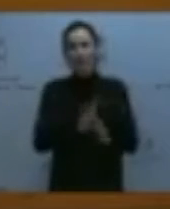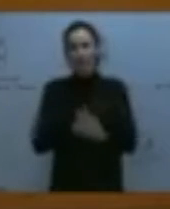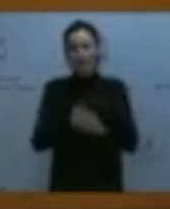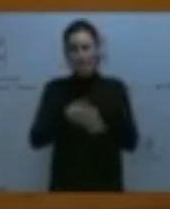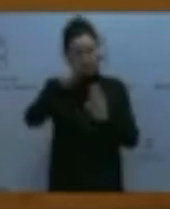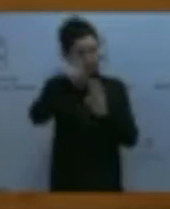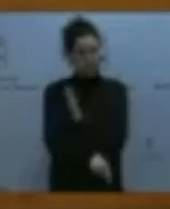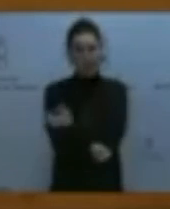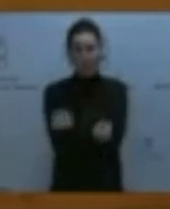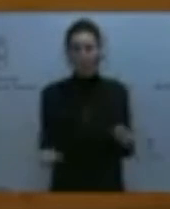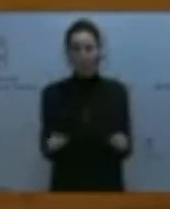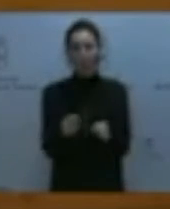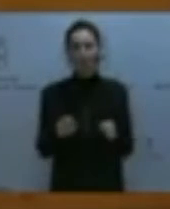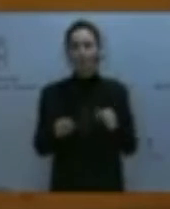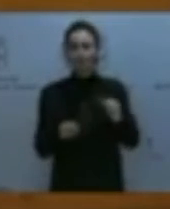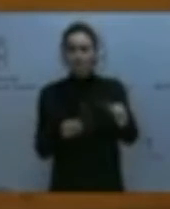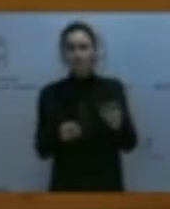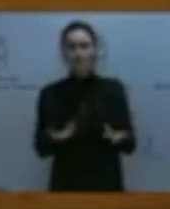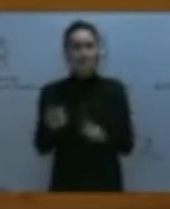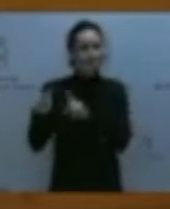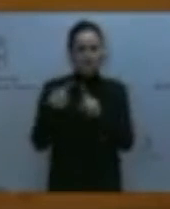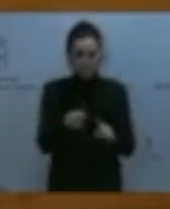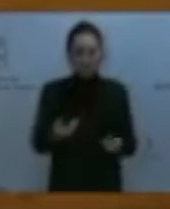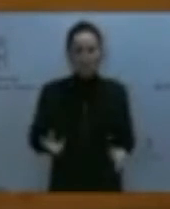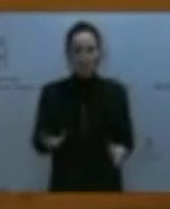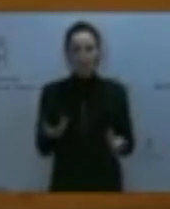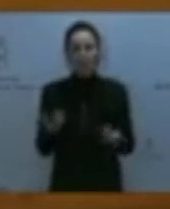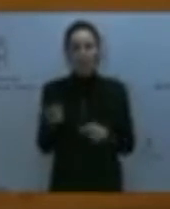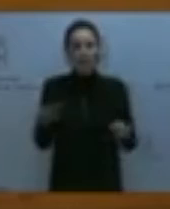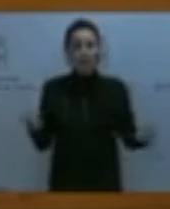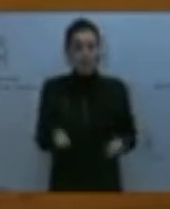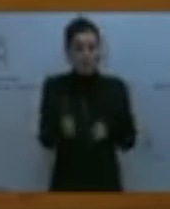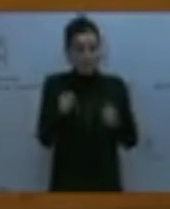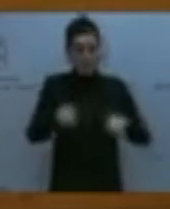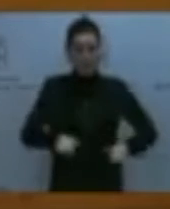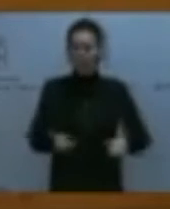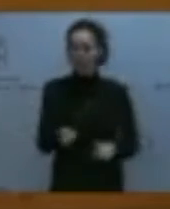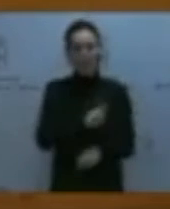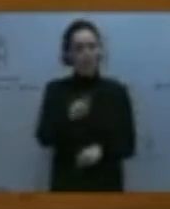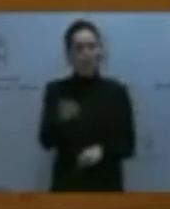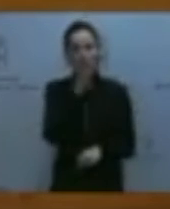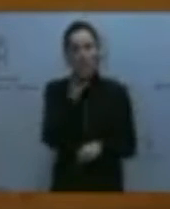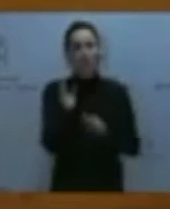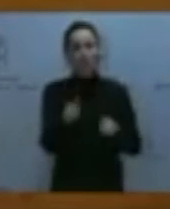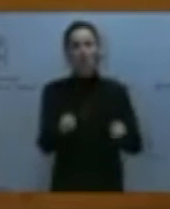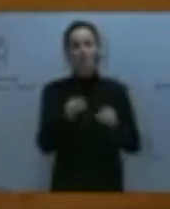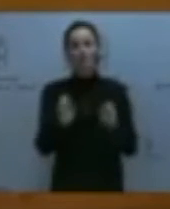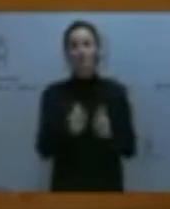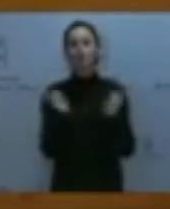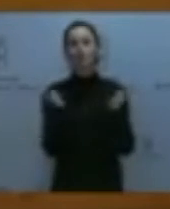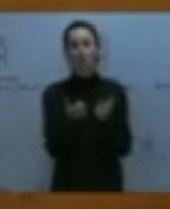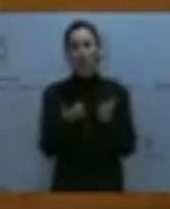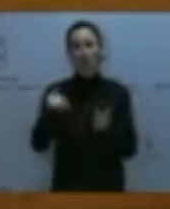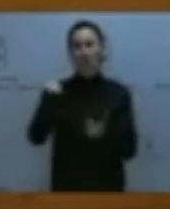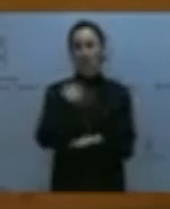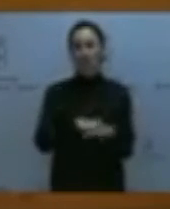se deberían tratar en una mesa que no es esta, que es una mesa de la pesca de la que habíamos